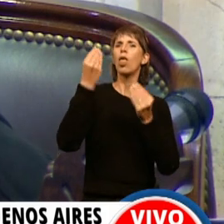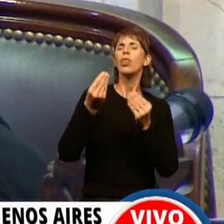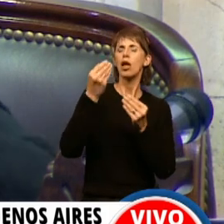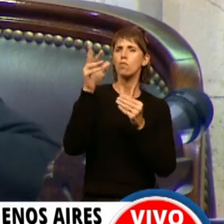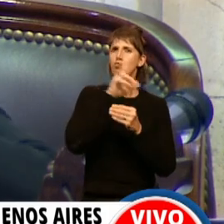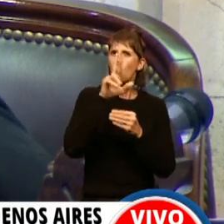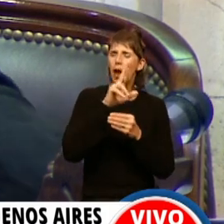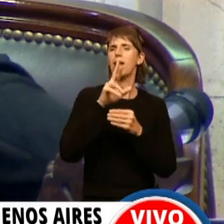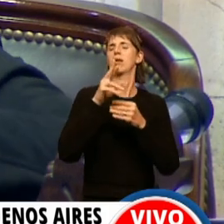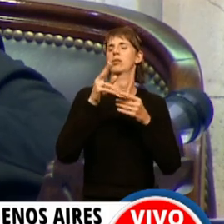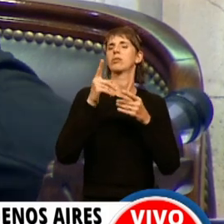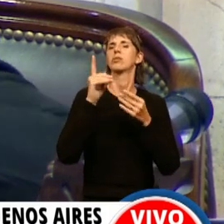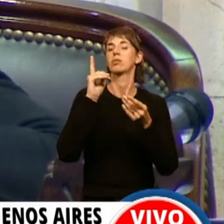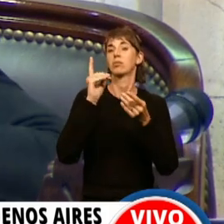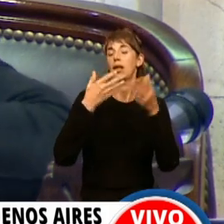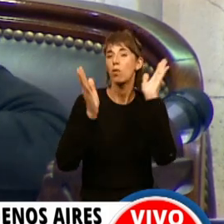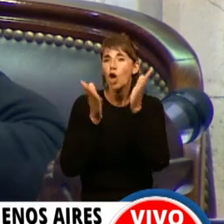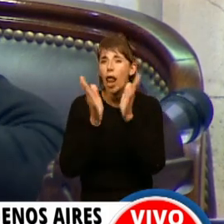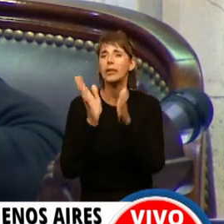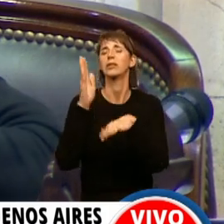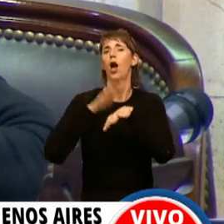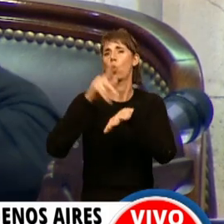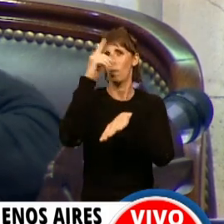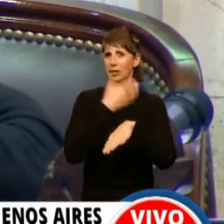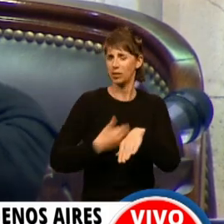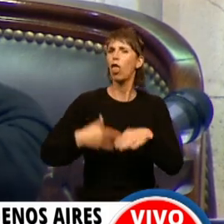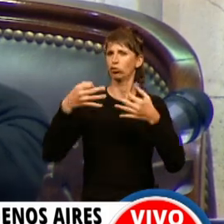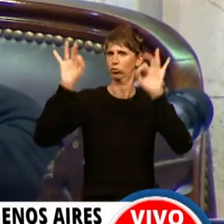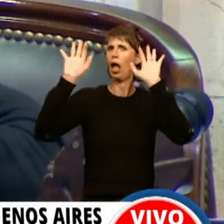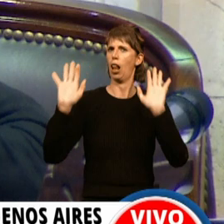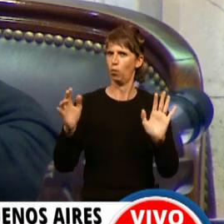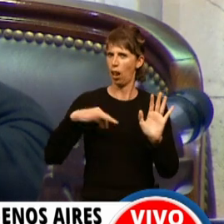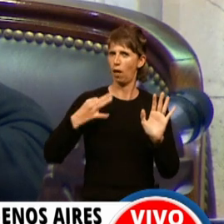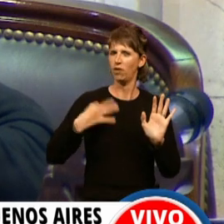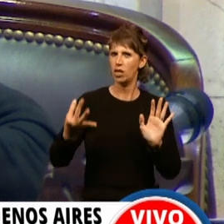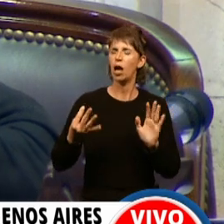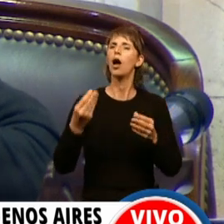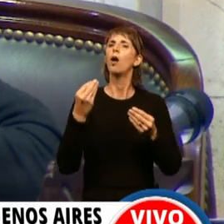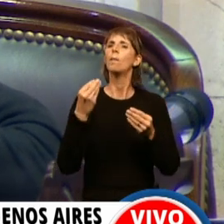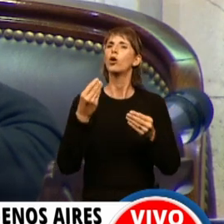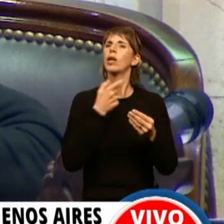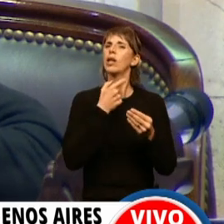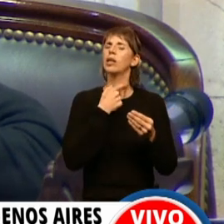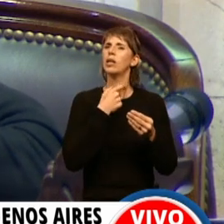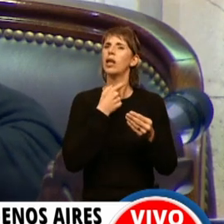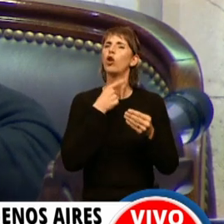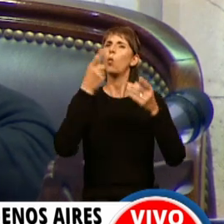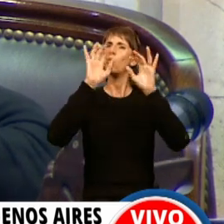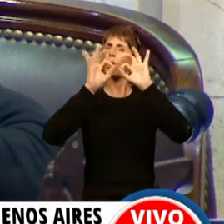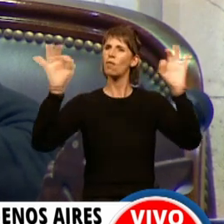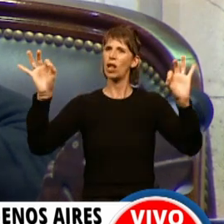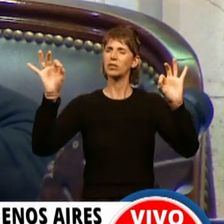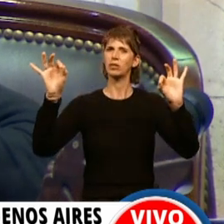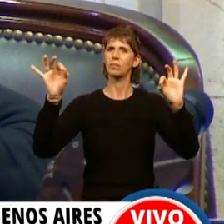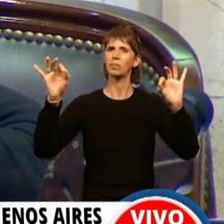violencia del estado porque compañero quiero grabar parafrasear una muy linda frase de